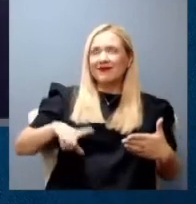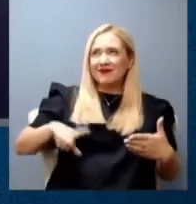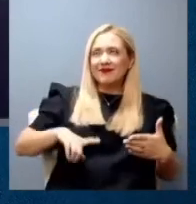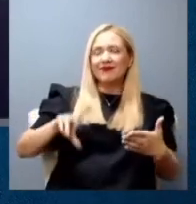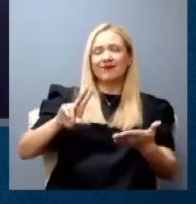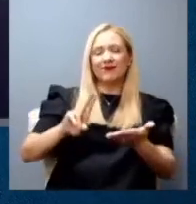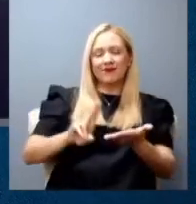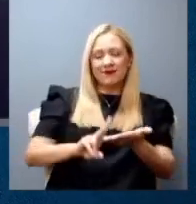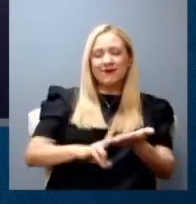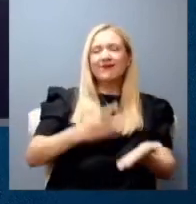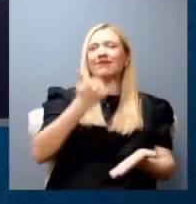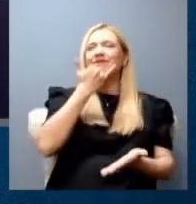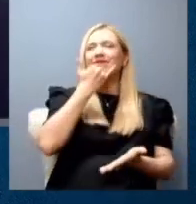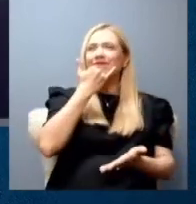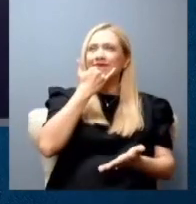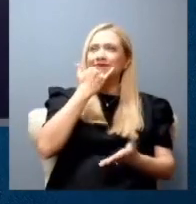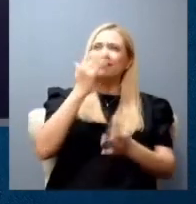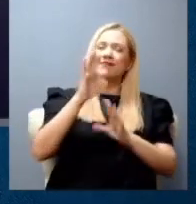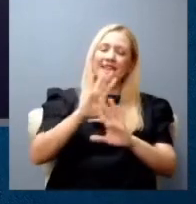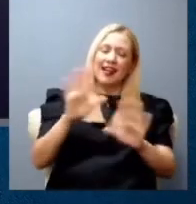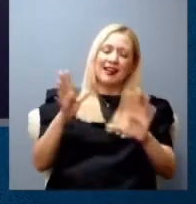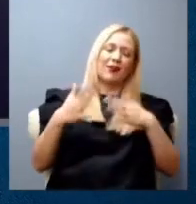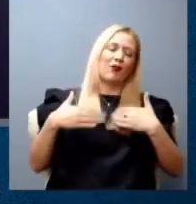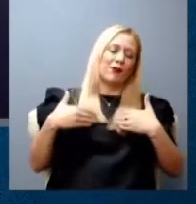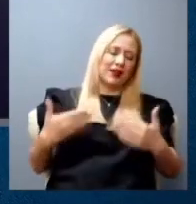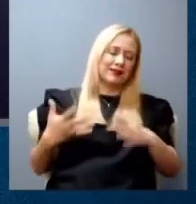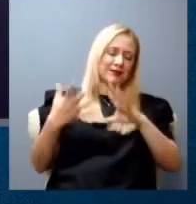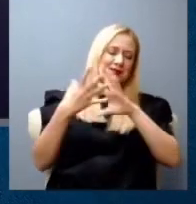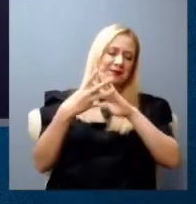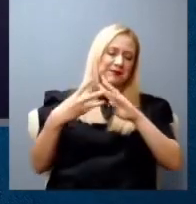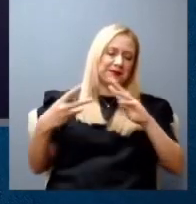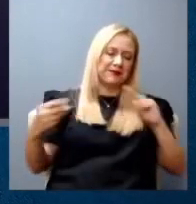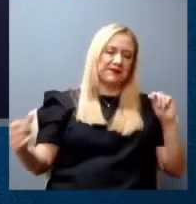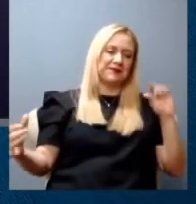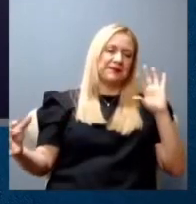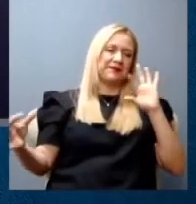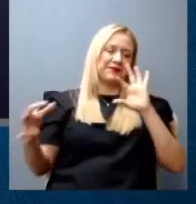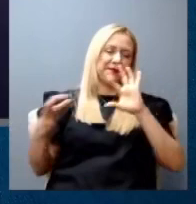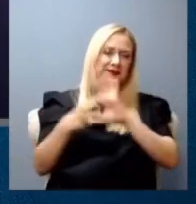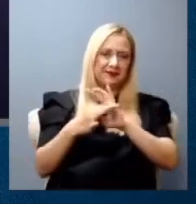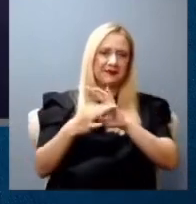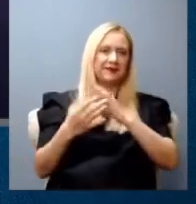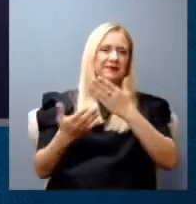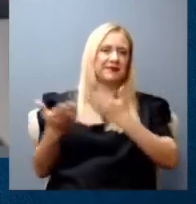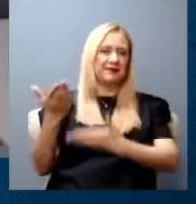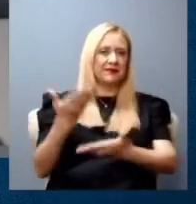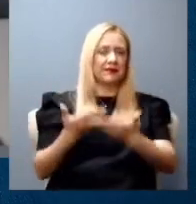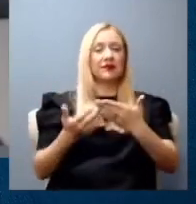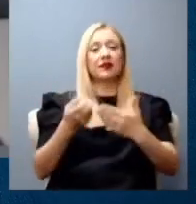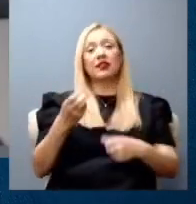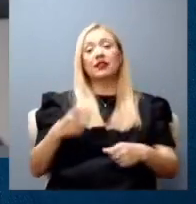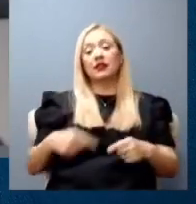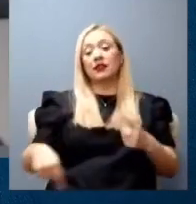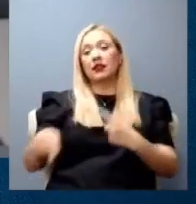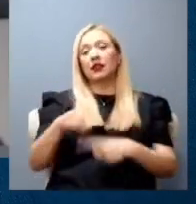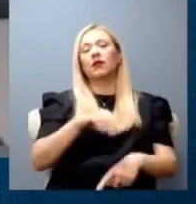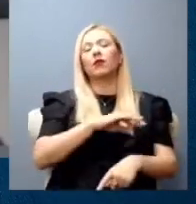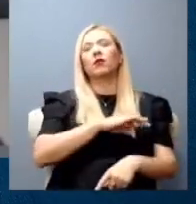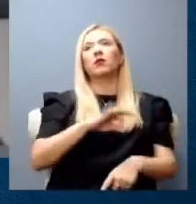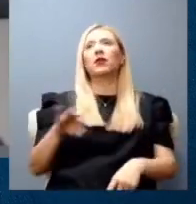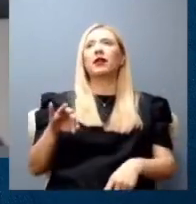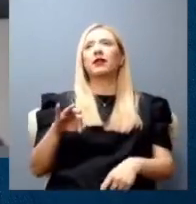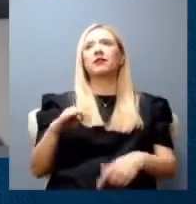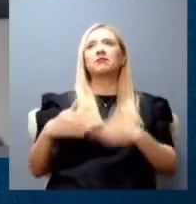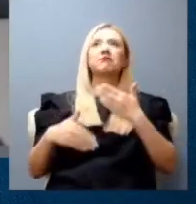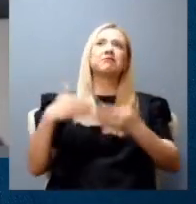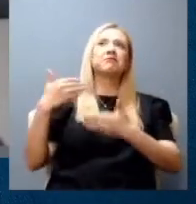el tejido social, de recomponer la confianza en las instituciones, es una sociedad que tiene mayores